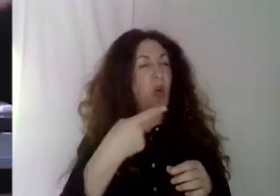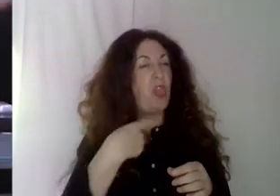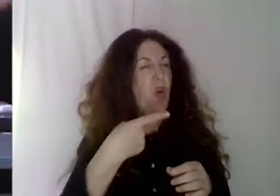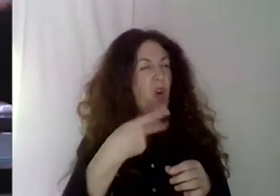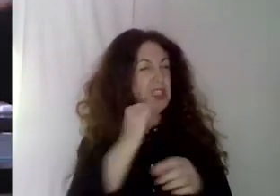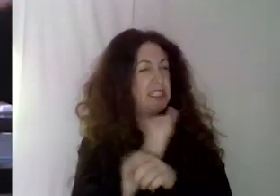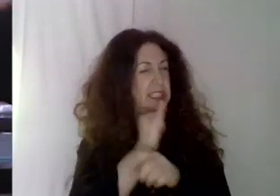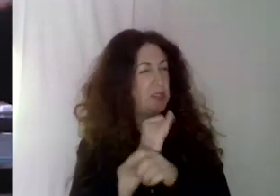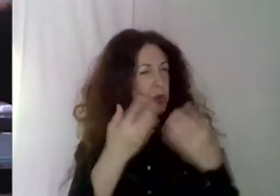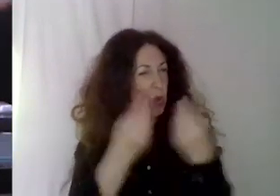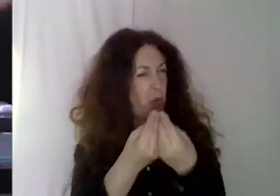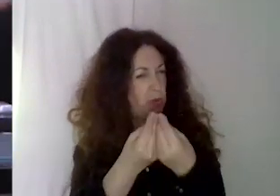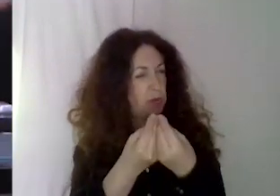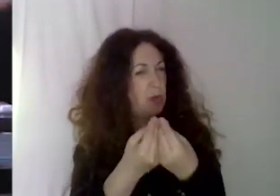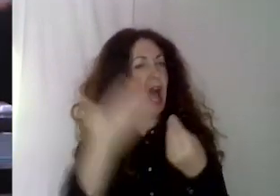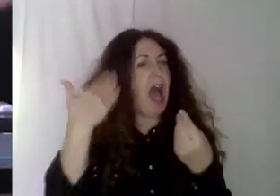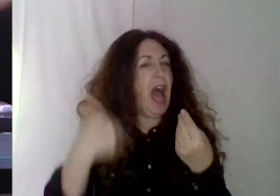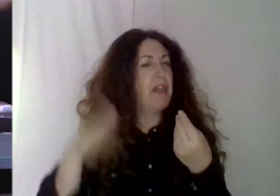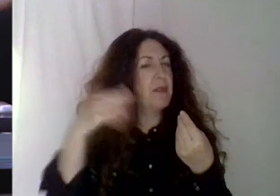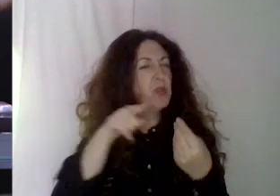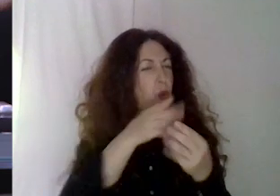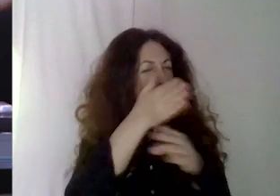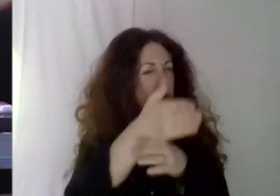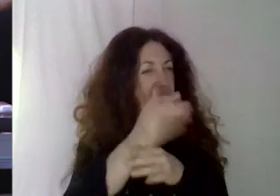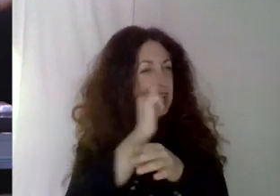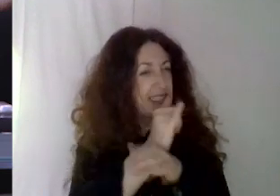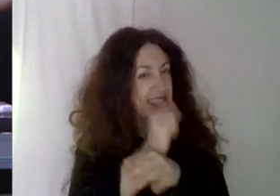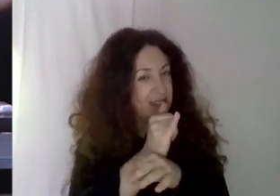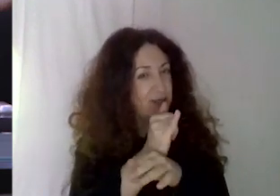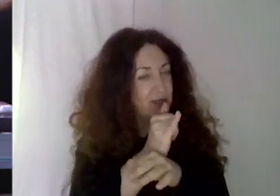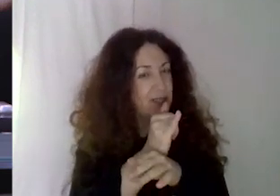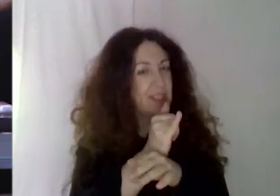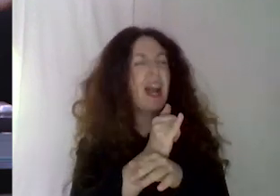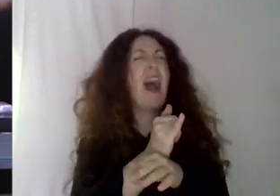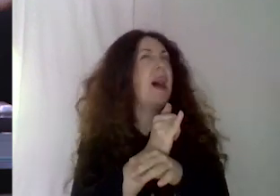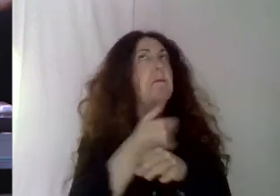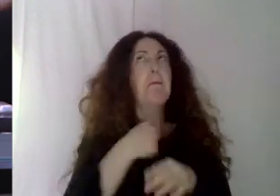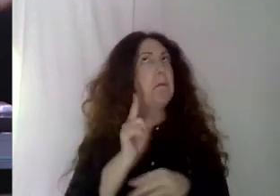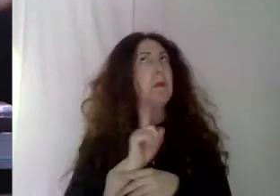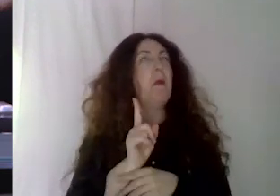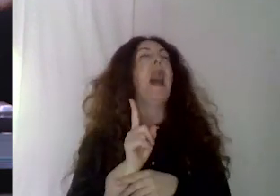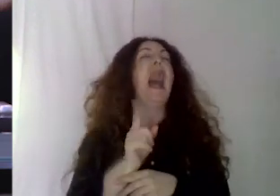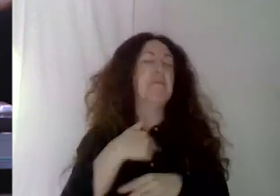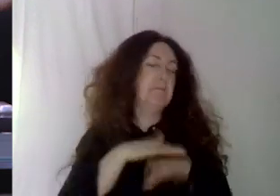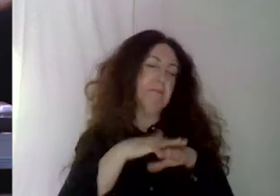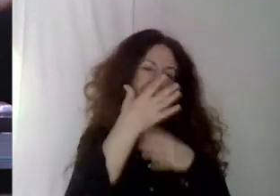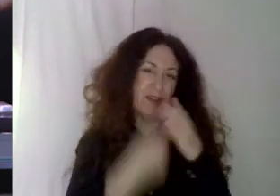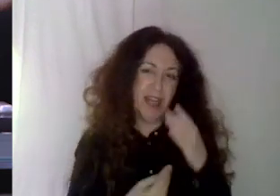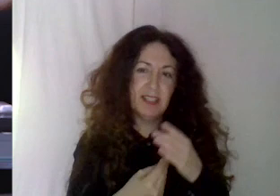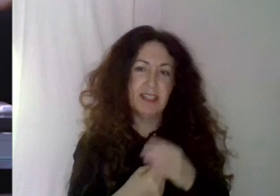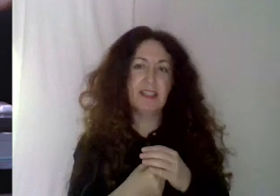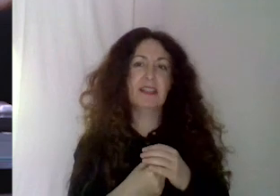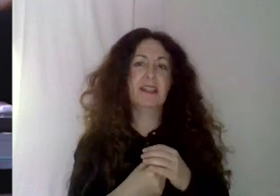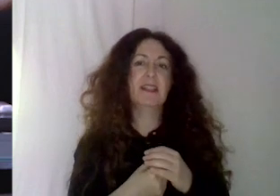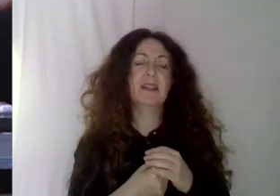Buenas tardes. Yo creo que no lo he roto nunca, es la primera vez que voy a intervenir. Pero hoy estoy más animada, porque realmente